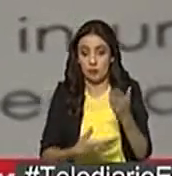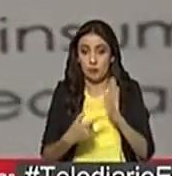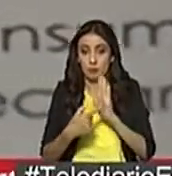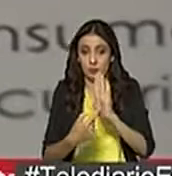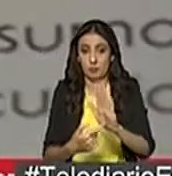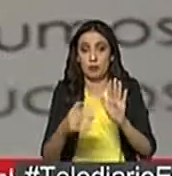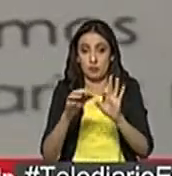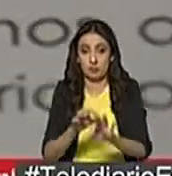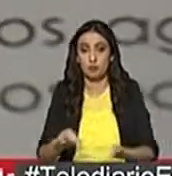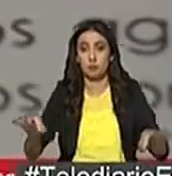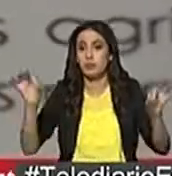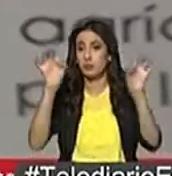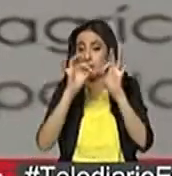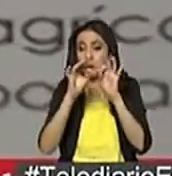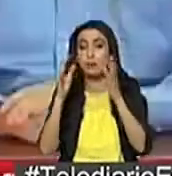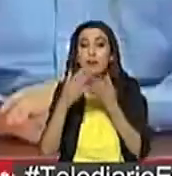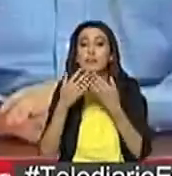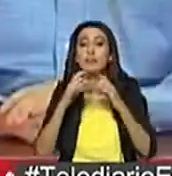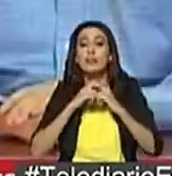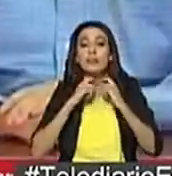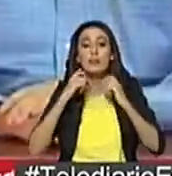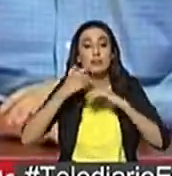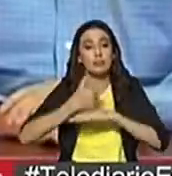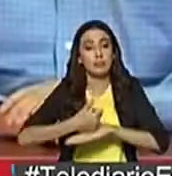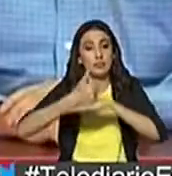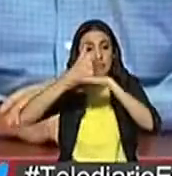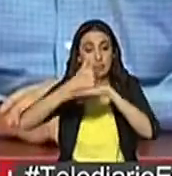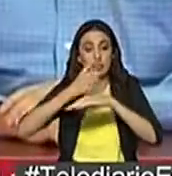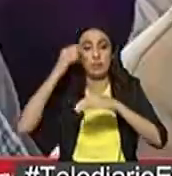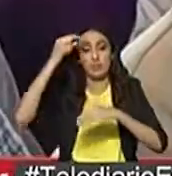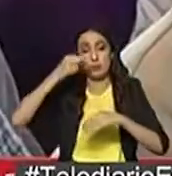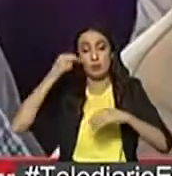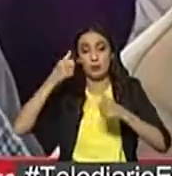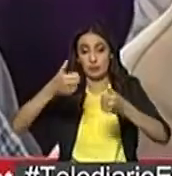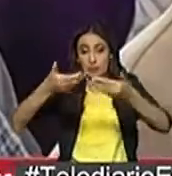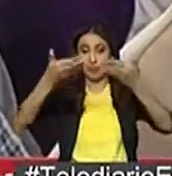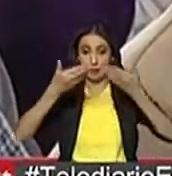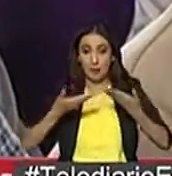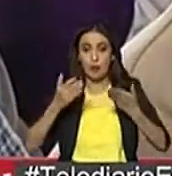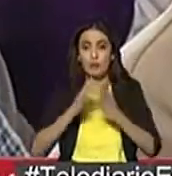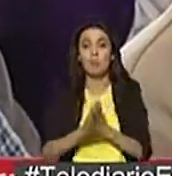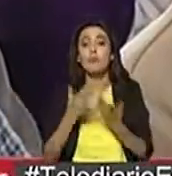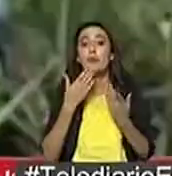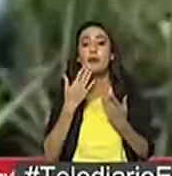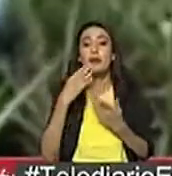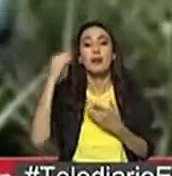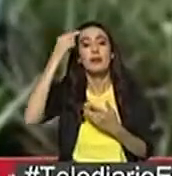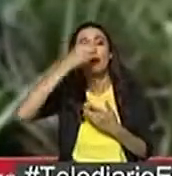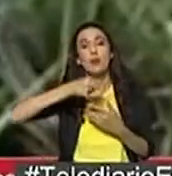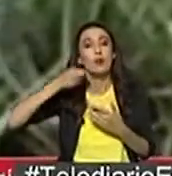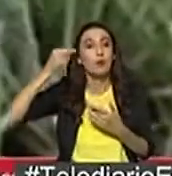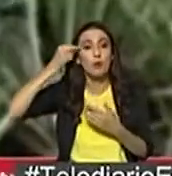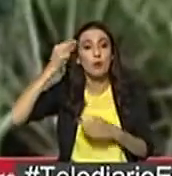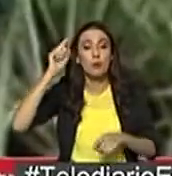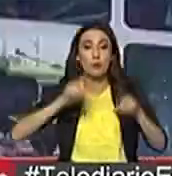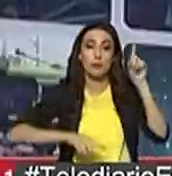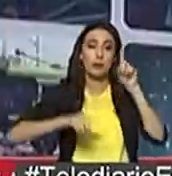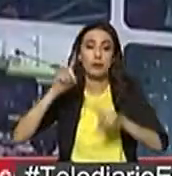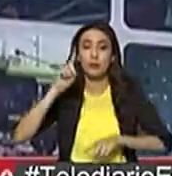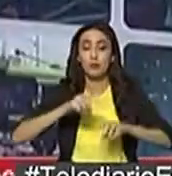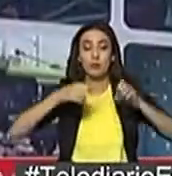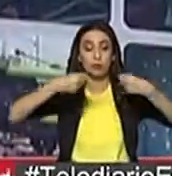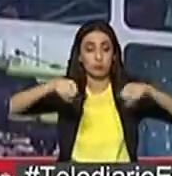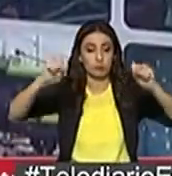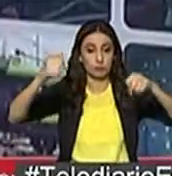ONU, la Conferencia Episcopal Ecuatoriana y al gobierno en diciembre. Afirman además que estarán pendientes del censo a camionetas y motos.